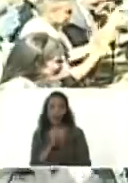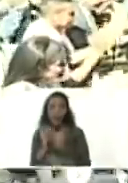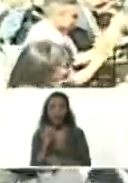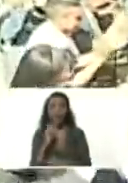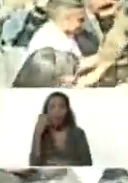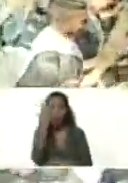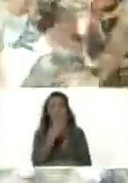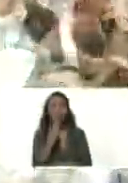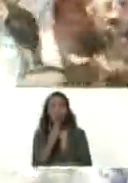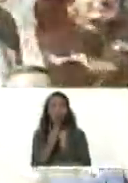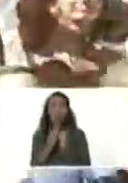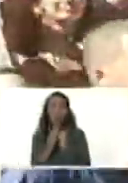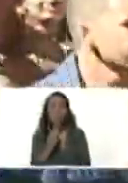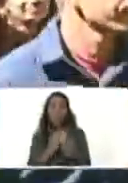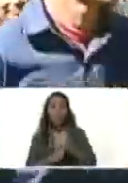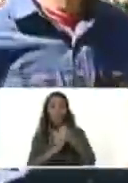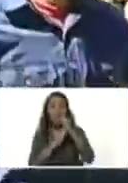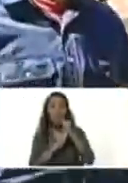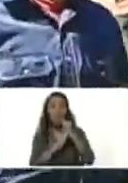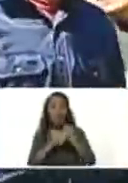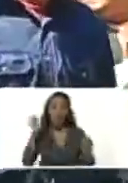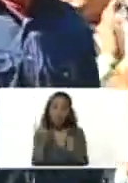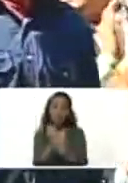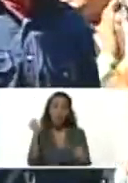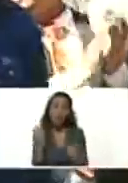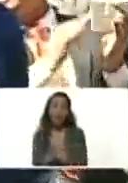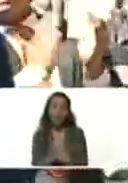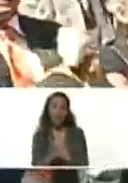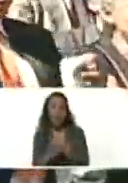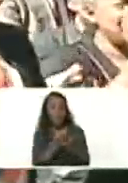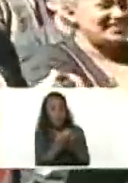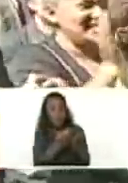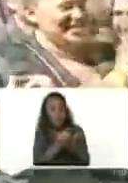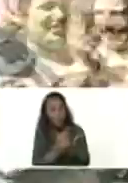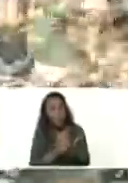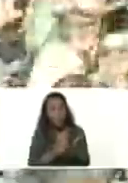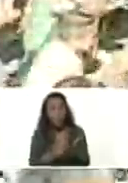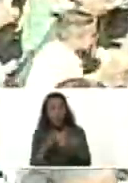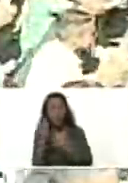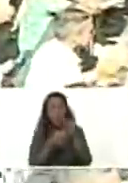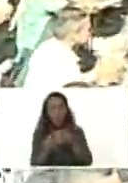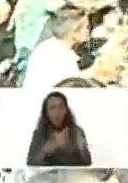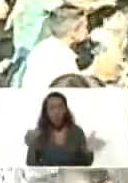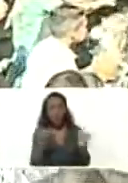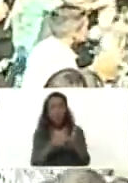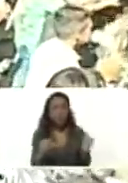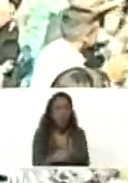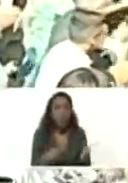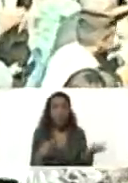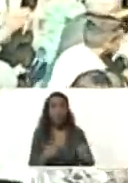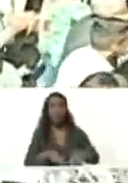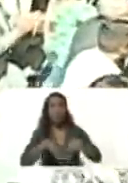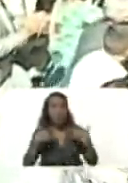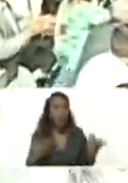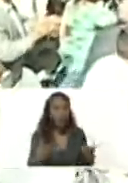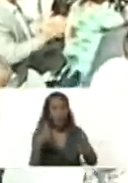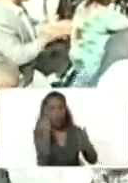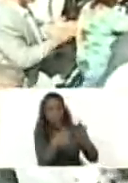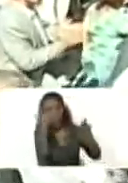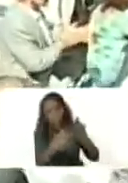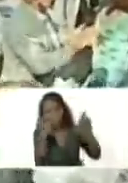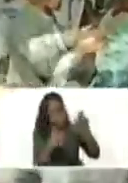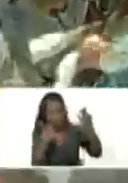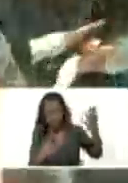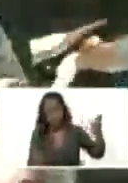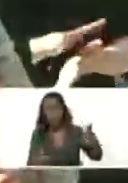líder César Trompi, a trabajar los detalles de cómo sería, dónde sería, etcétera, etcétera. Me